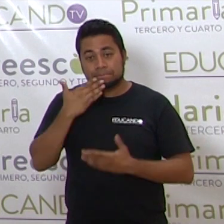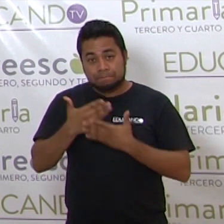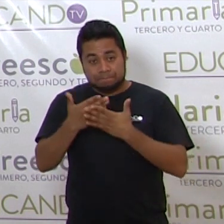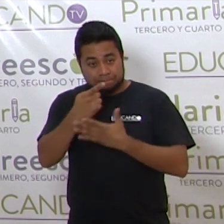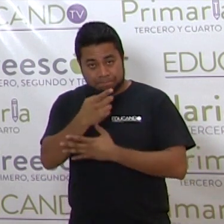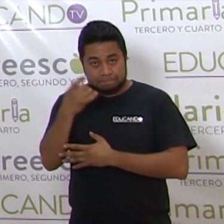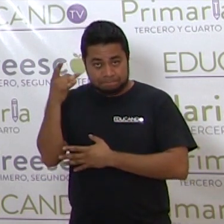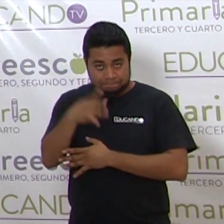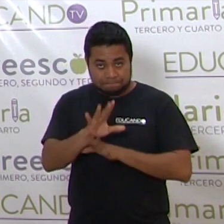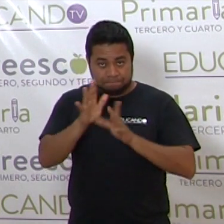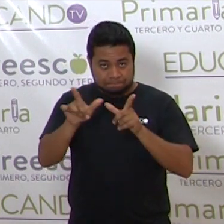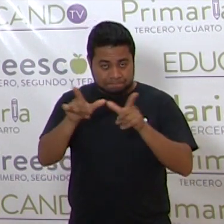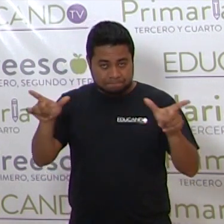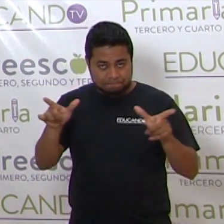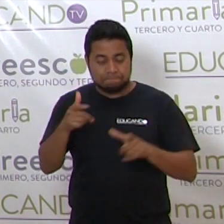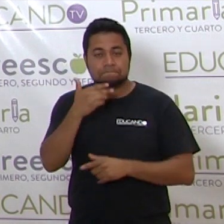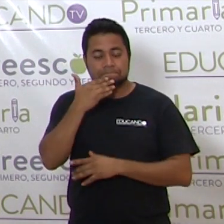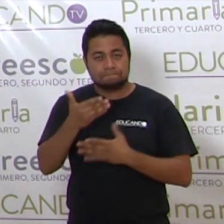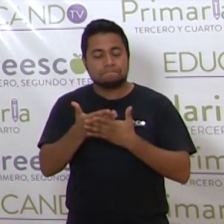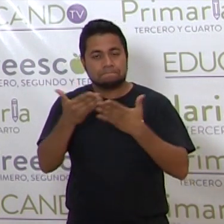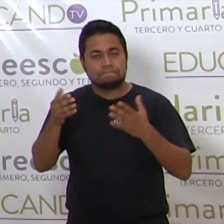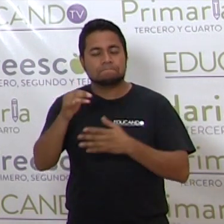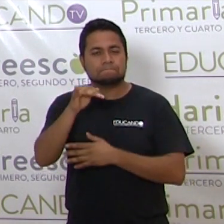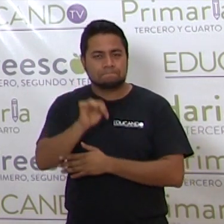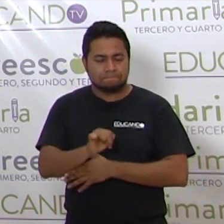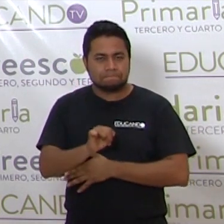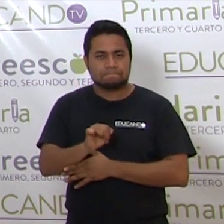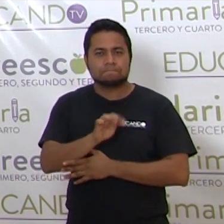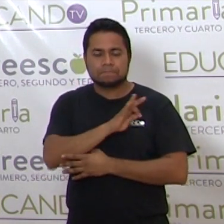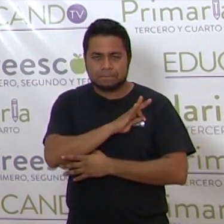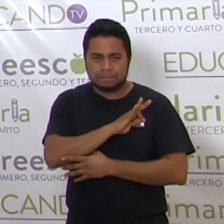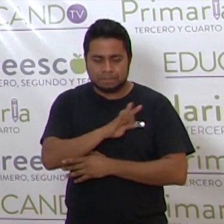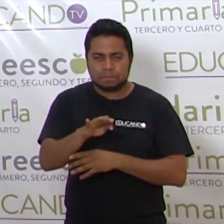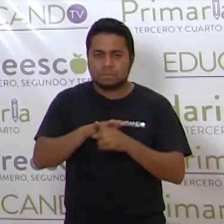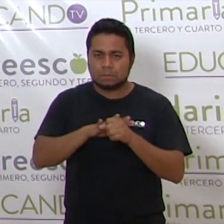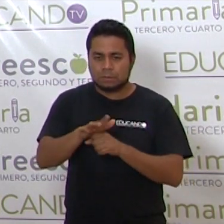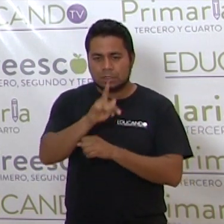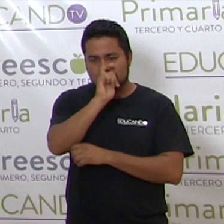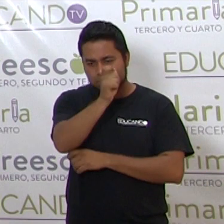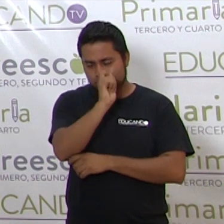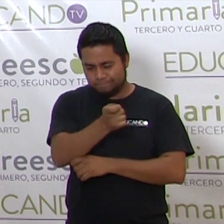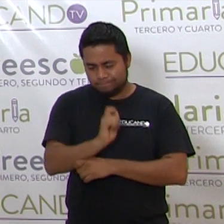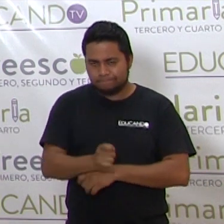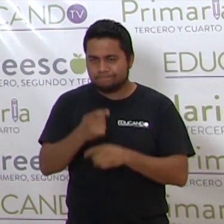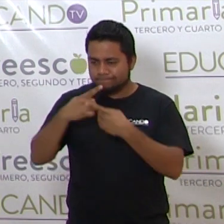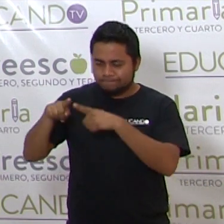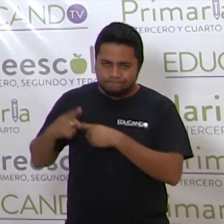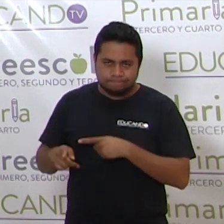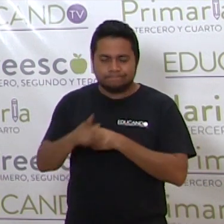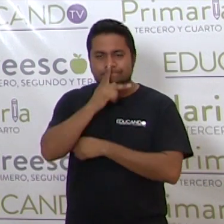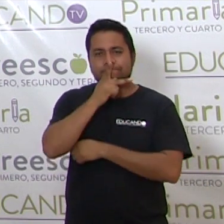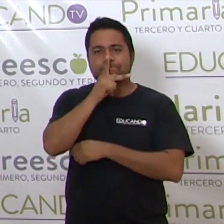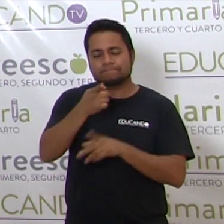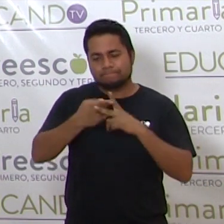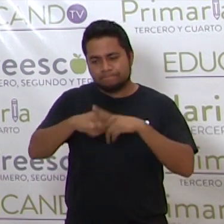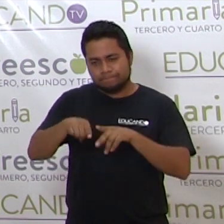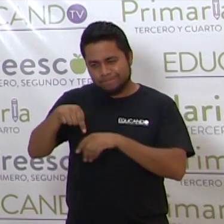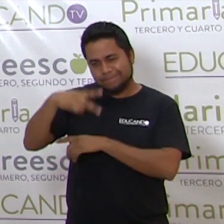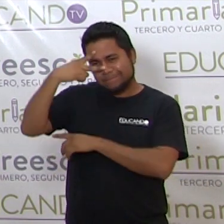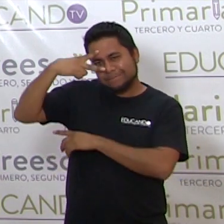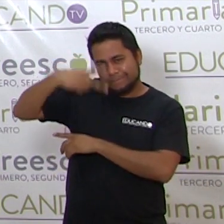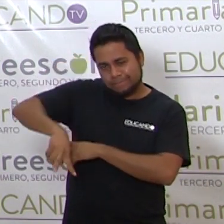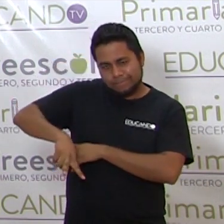esto ahora sí vamos a ver el significado de las diferentes palabras empezando por méxico